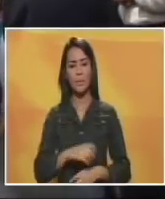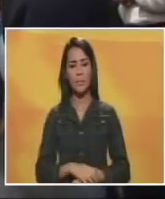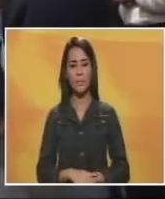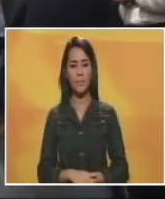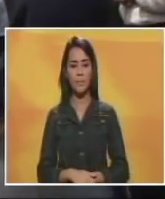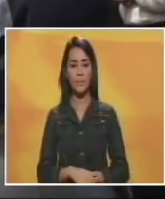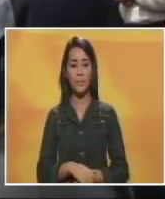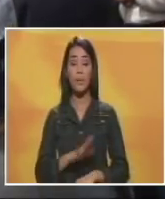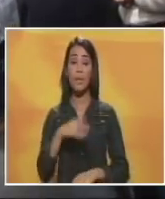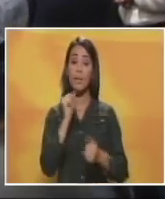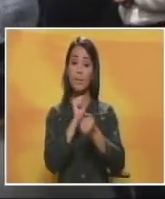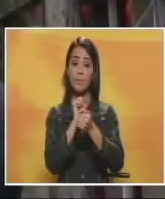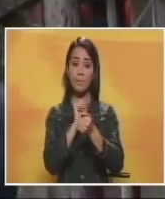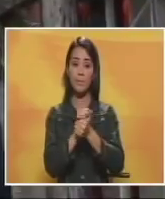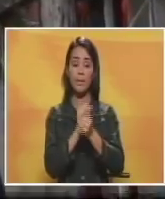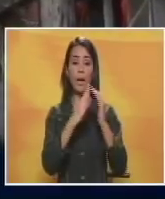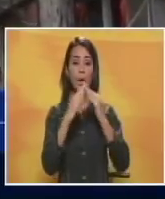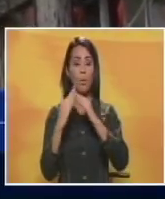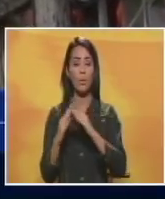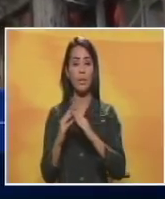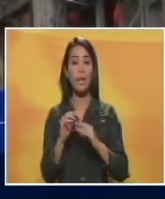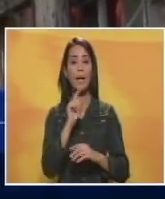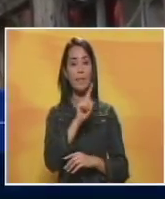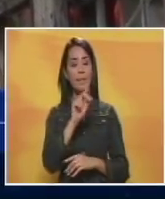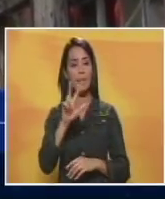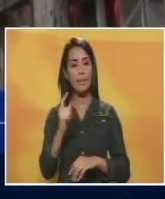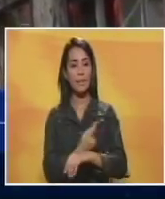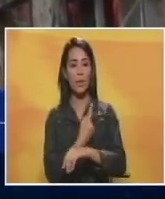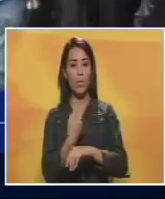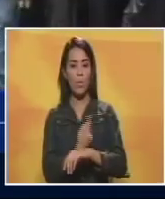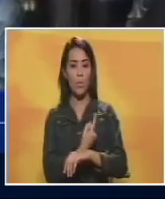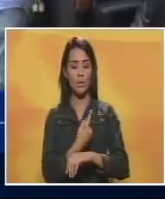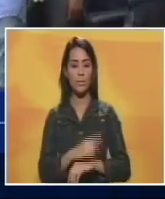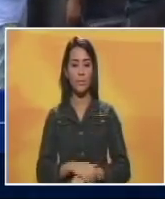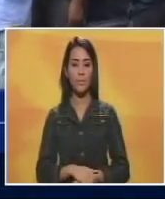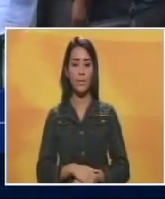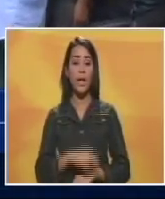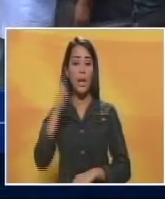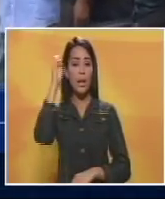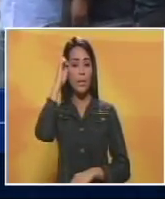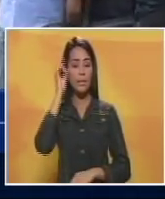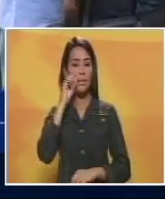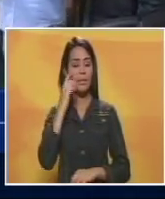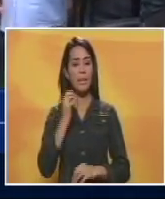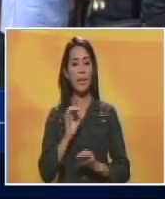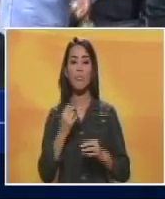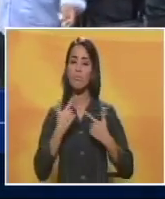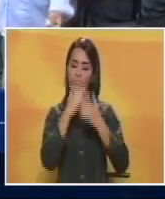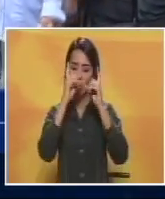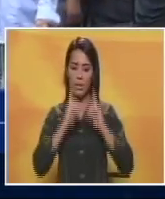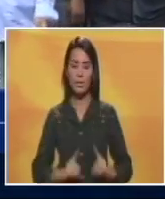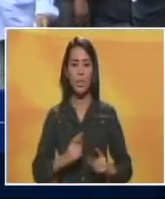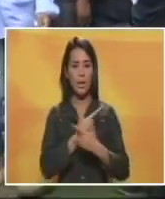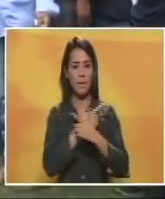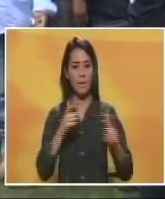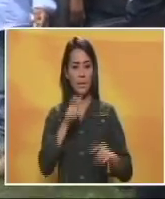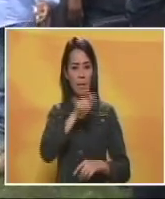de permanecer retenidos por la comunidad durante 13 horas, los dirigentes indígenas resolvieron dejar en libertad a los